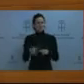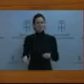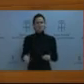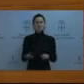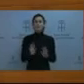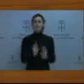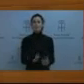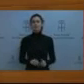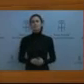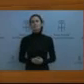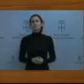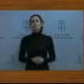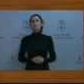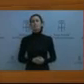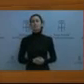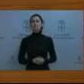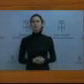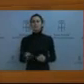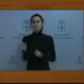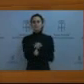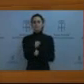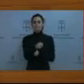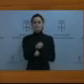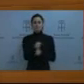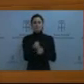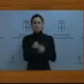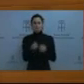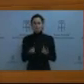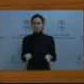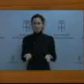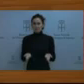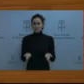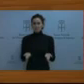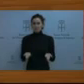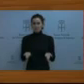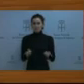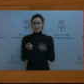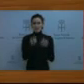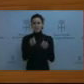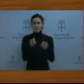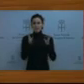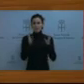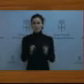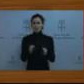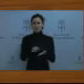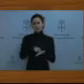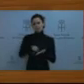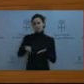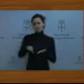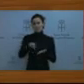maneras, obvian algo evidente y es que lo que hace falta es avanzar en el etiquetado nacional.